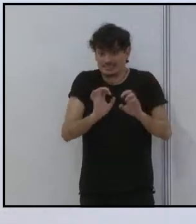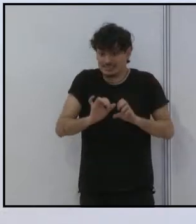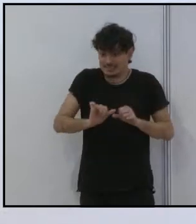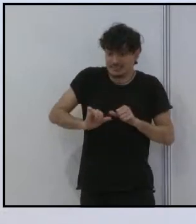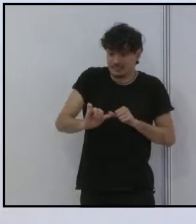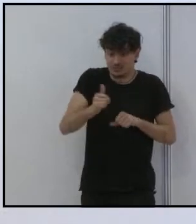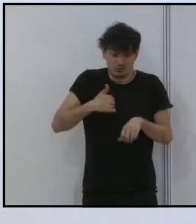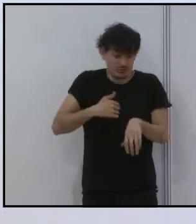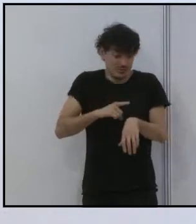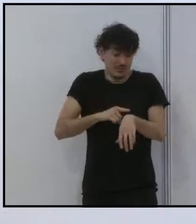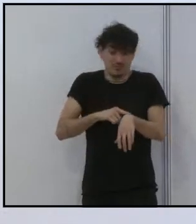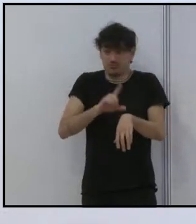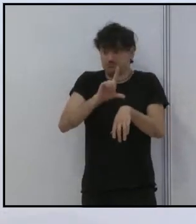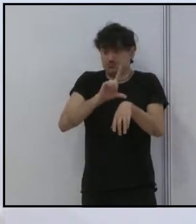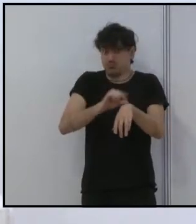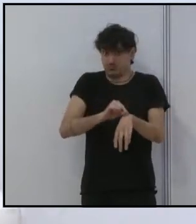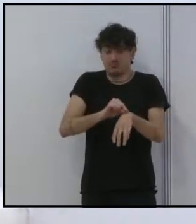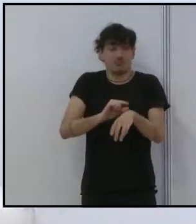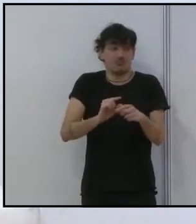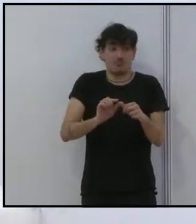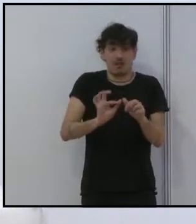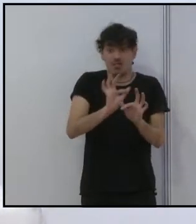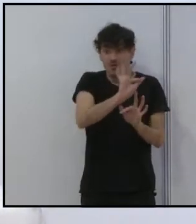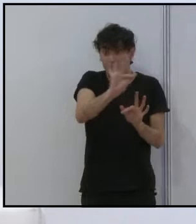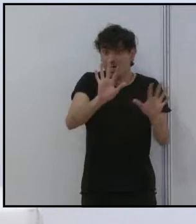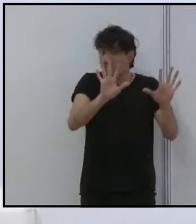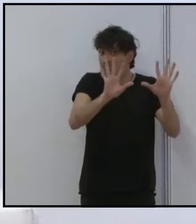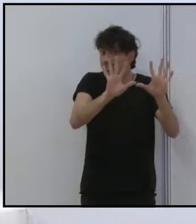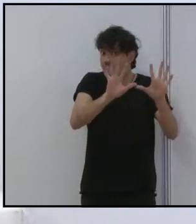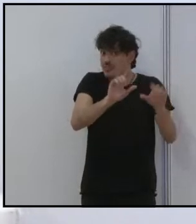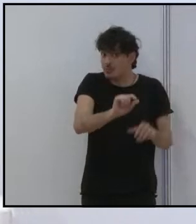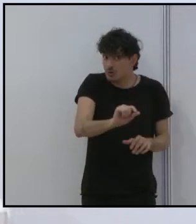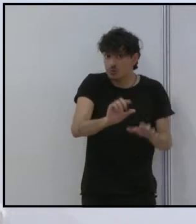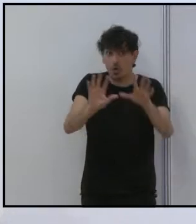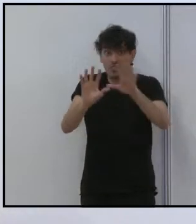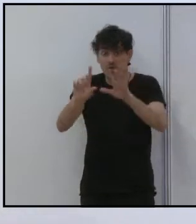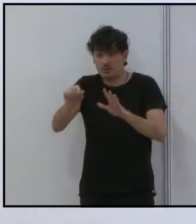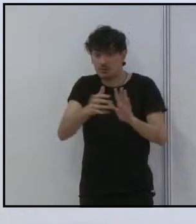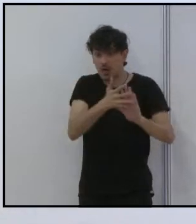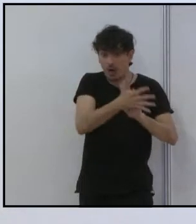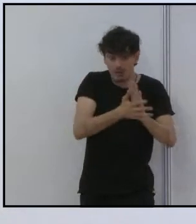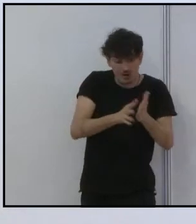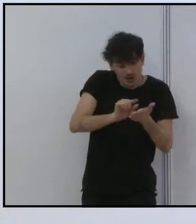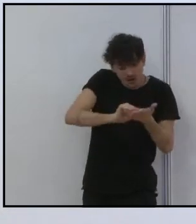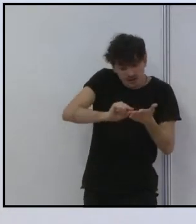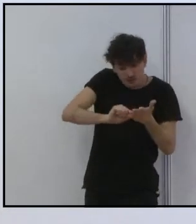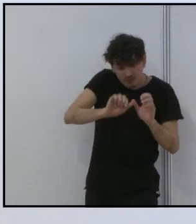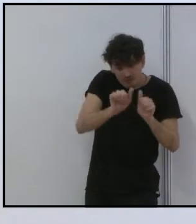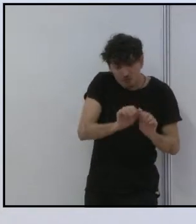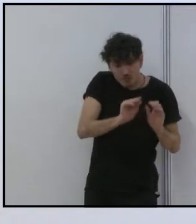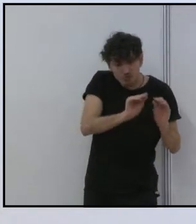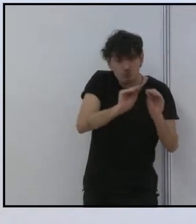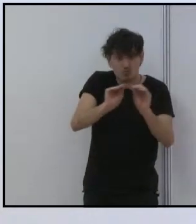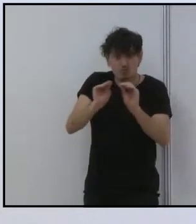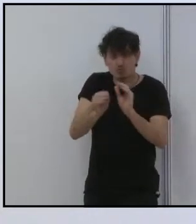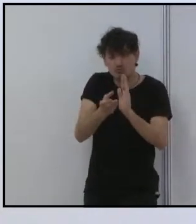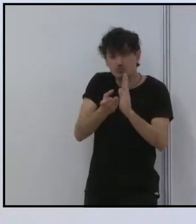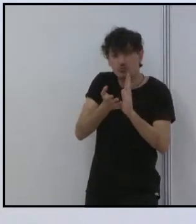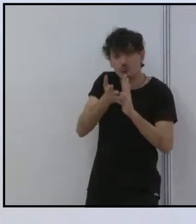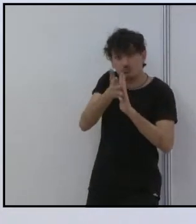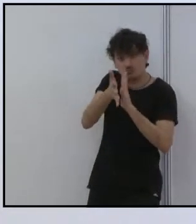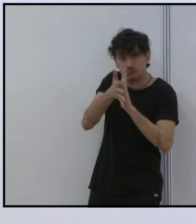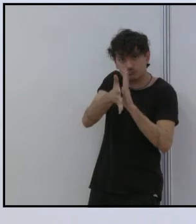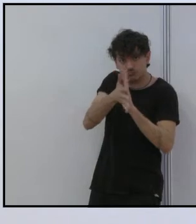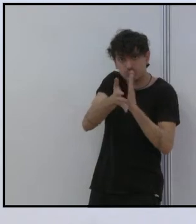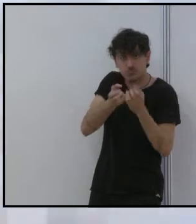tiempo, tomará 10 minutos para hablar de aquello que le parezca más notable de su propia escritura. Si nos da el tiempo, abriremos un